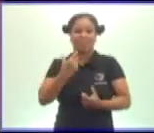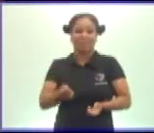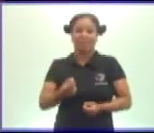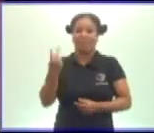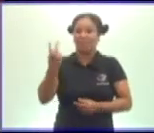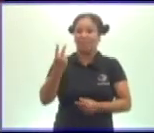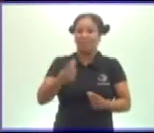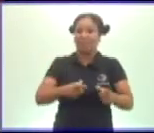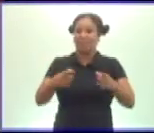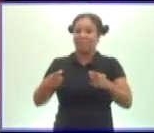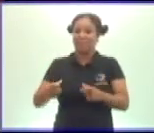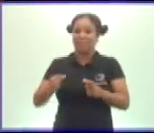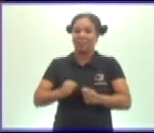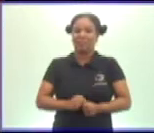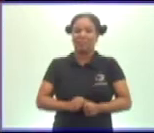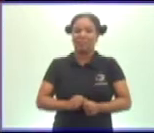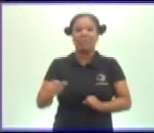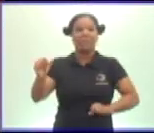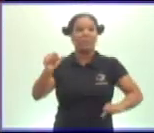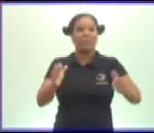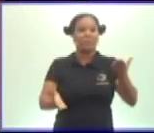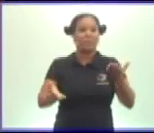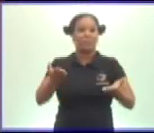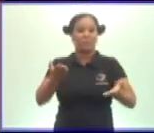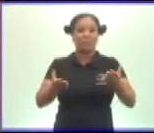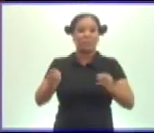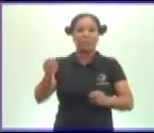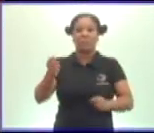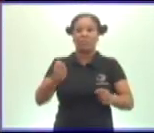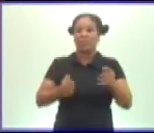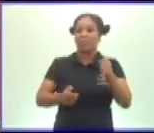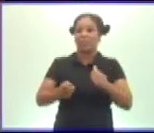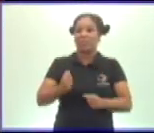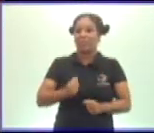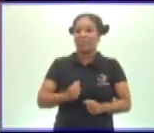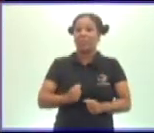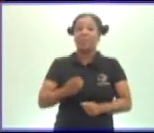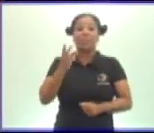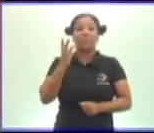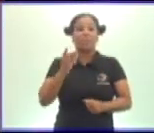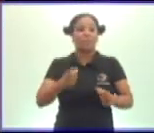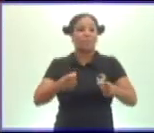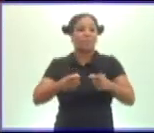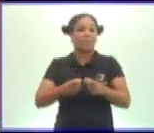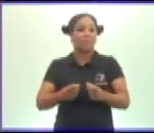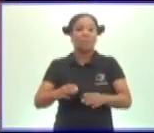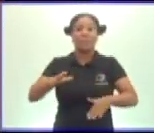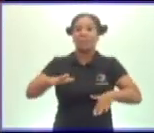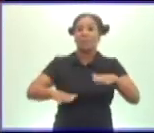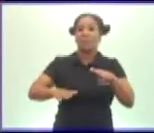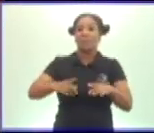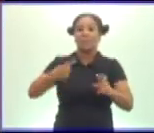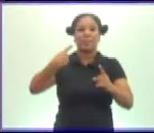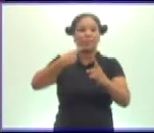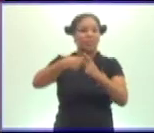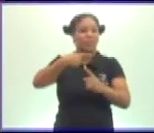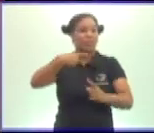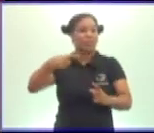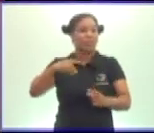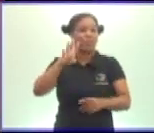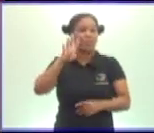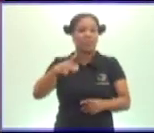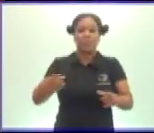segunda unidad, equilibrio molecular, la tercera unidad, equilibrio iónico, la cuarta